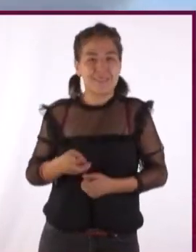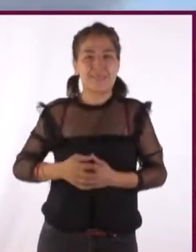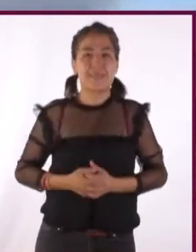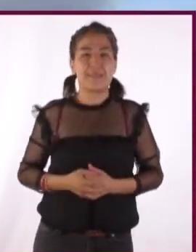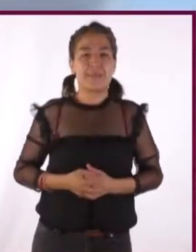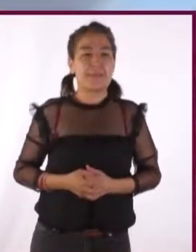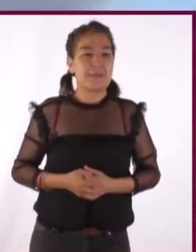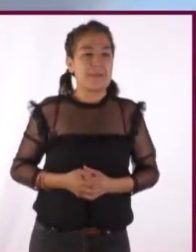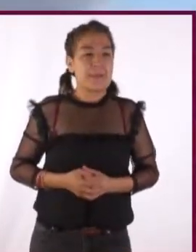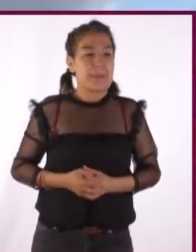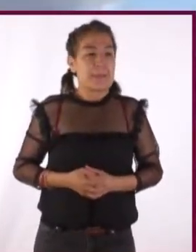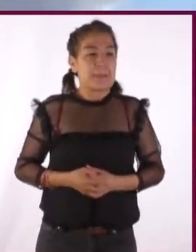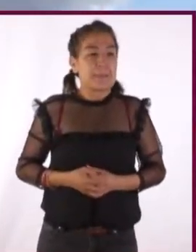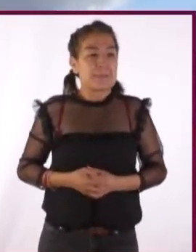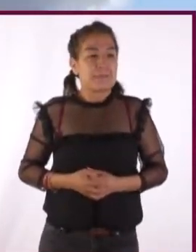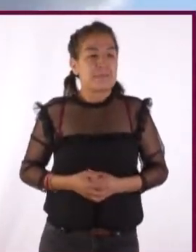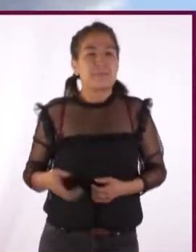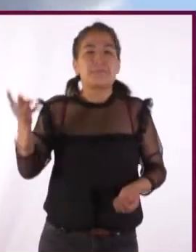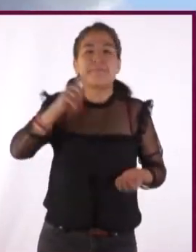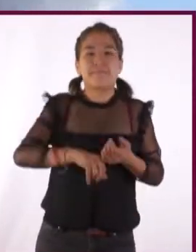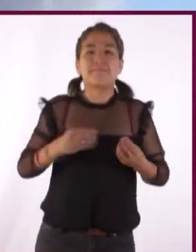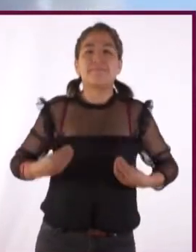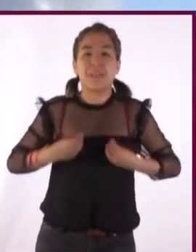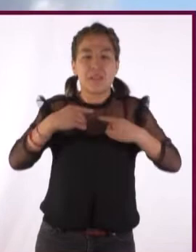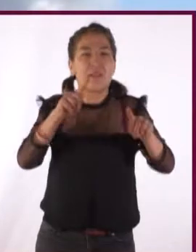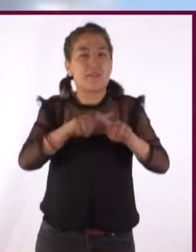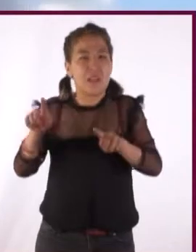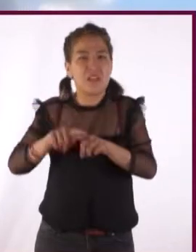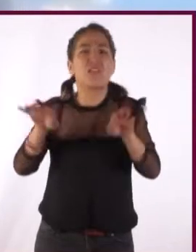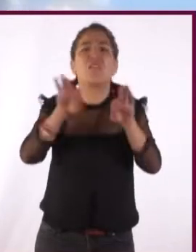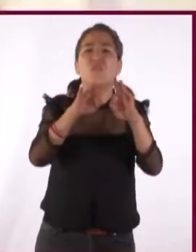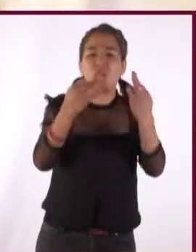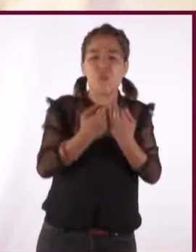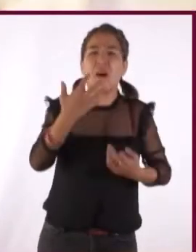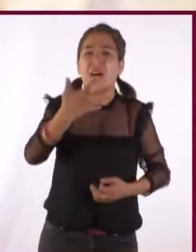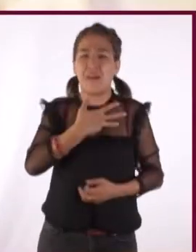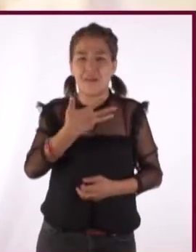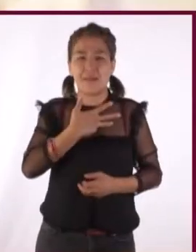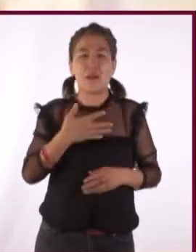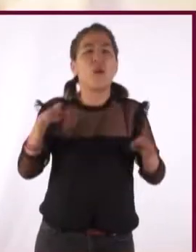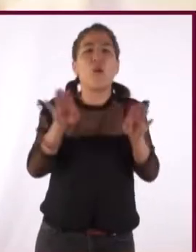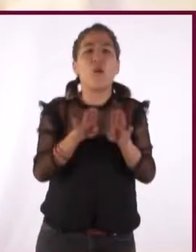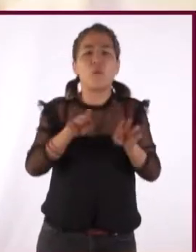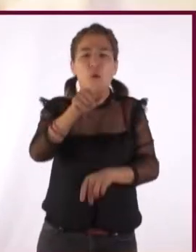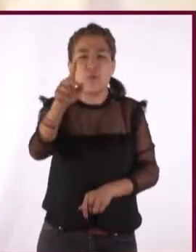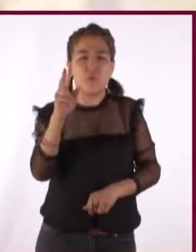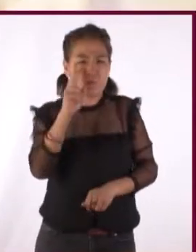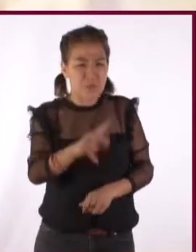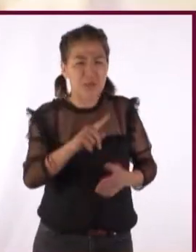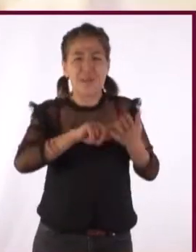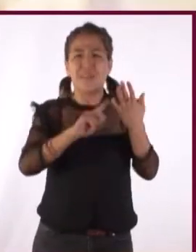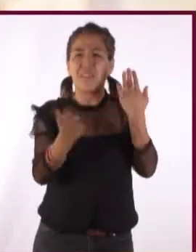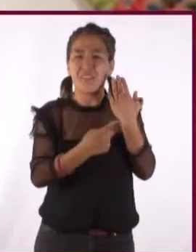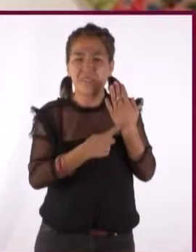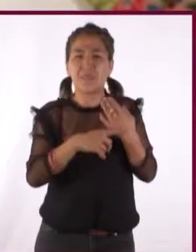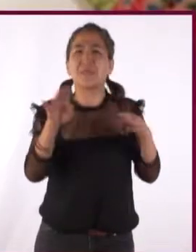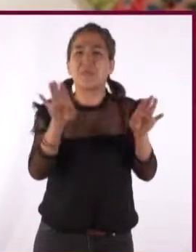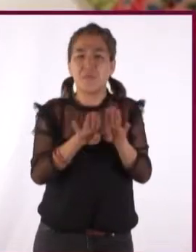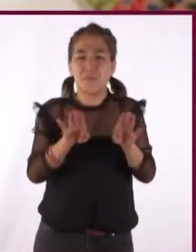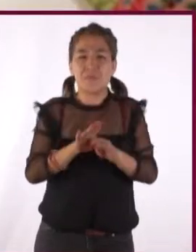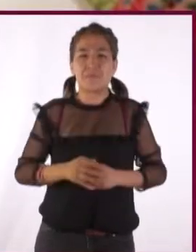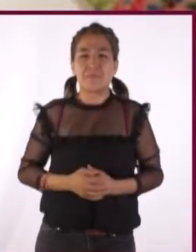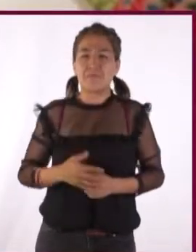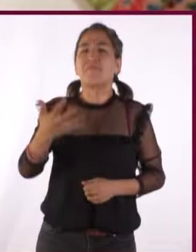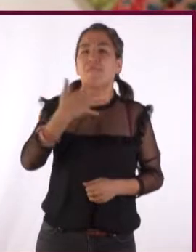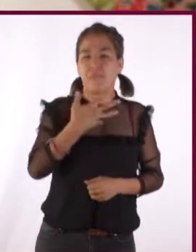esta vida cotidiana puede haber varios tipos de realidades, ¿no? ¿Y cómo es que percibimos nuestro entorno?